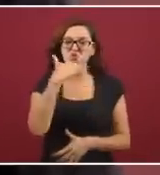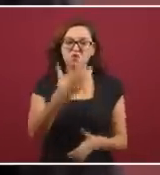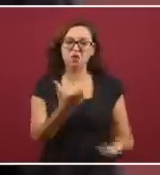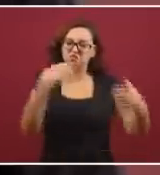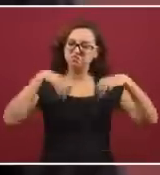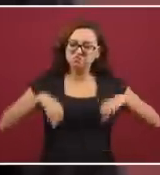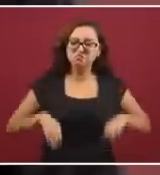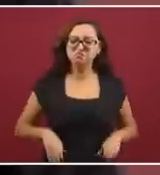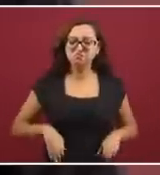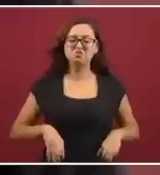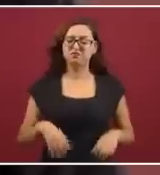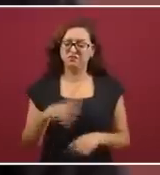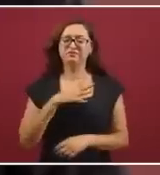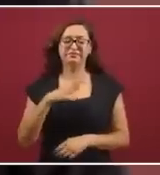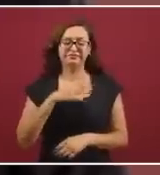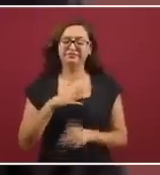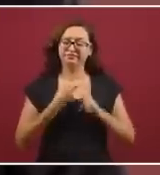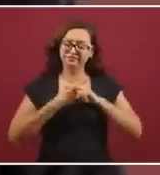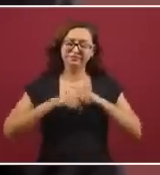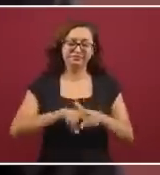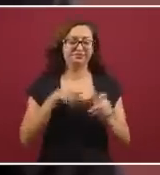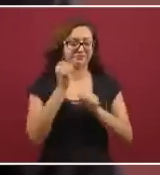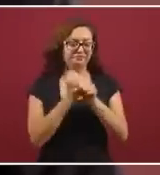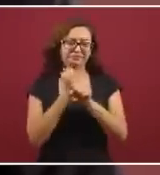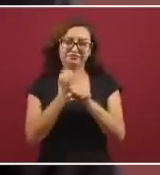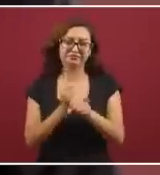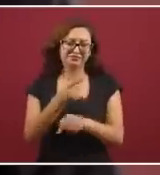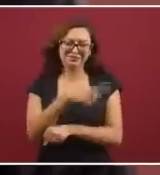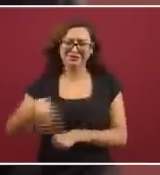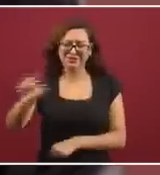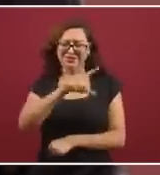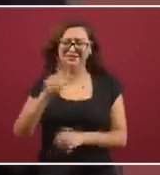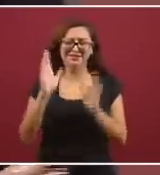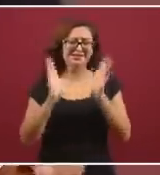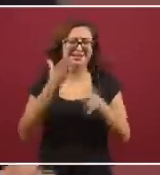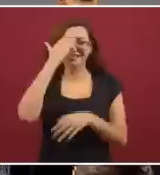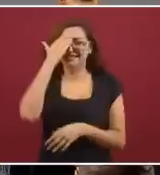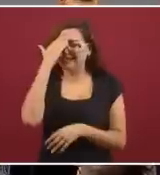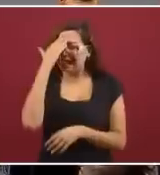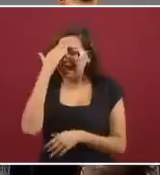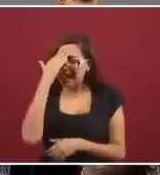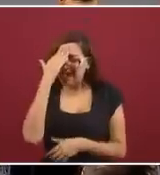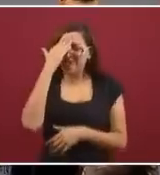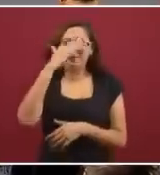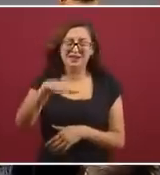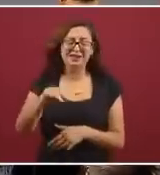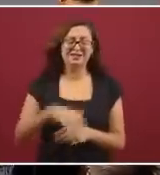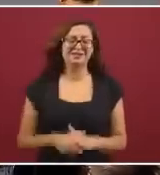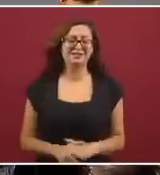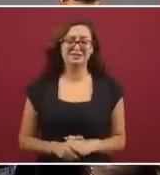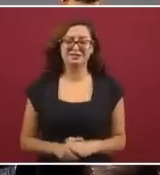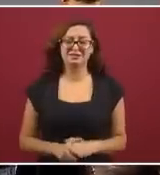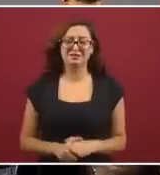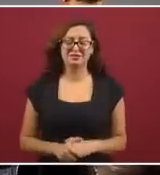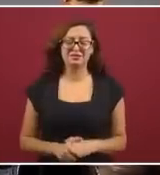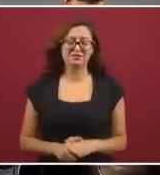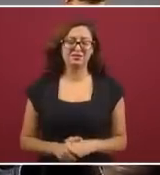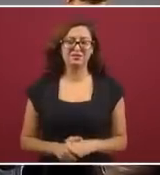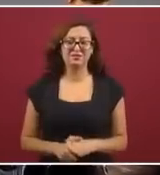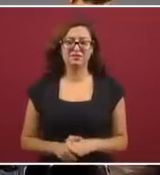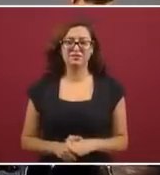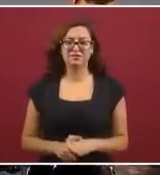porque lo mismo y siento una campaña defendiendo